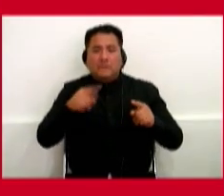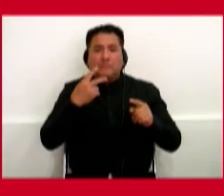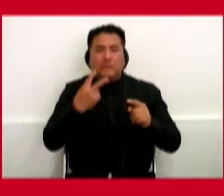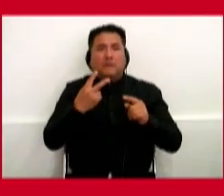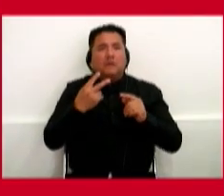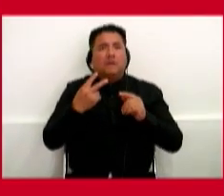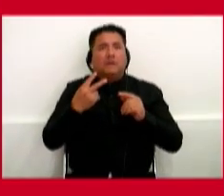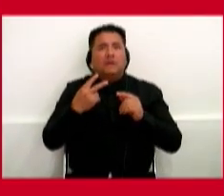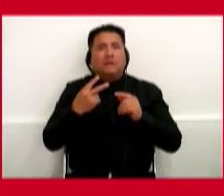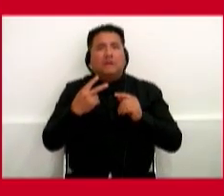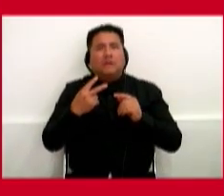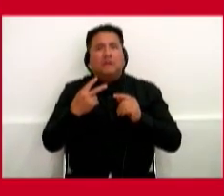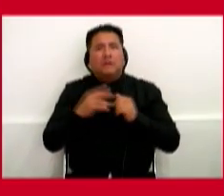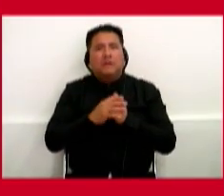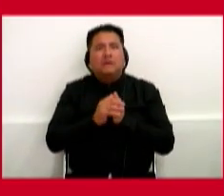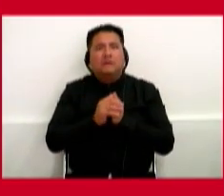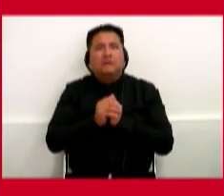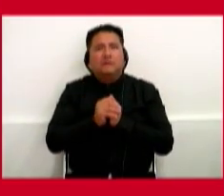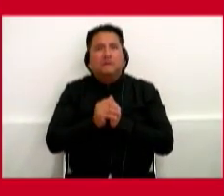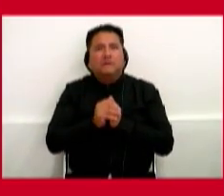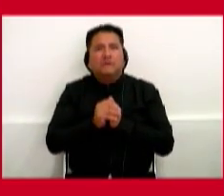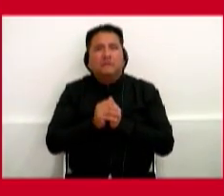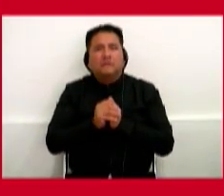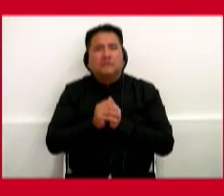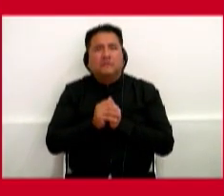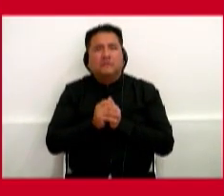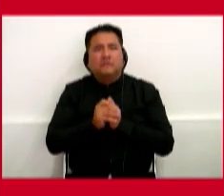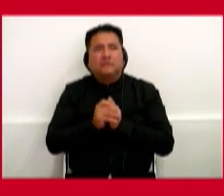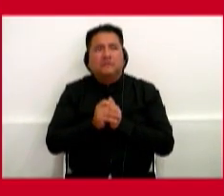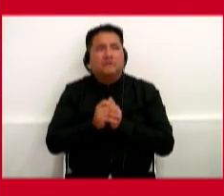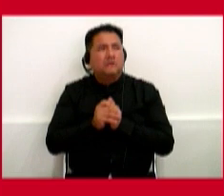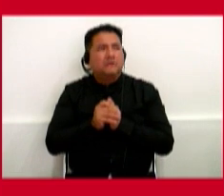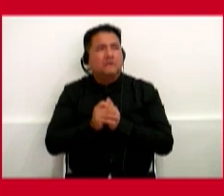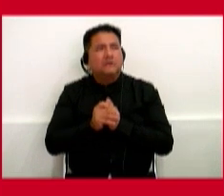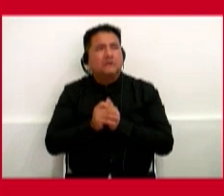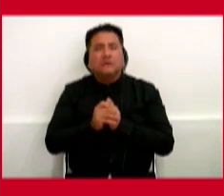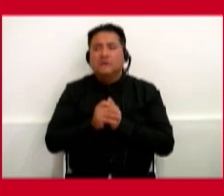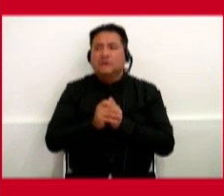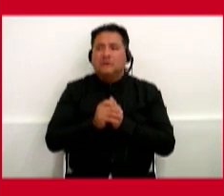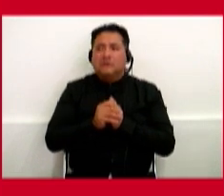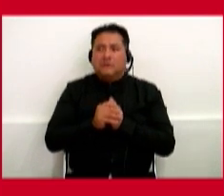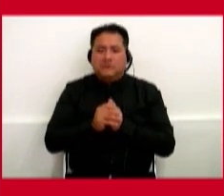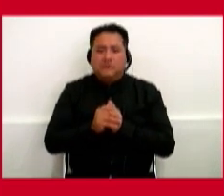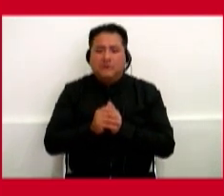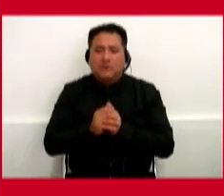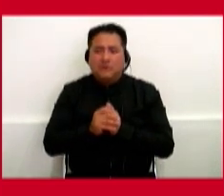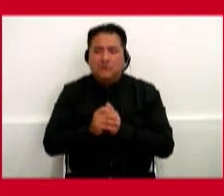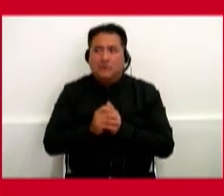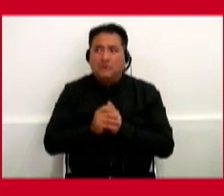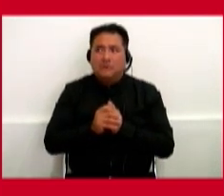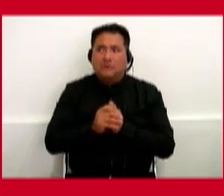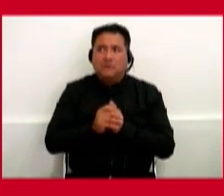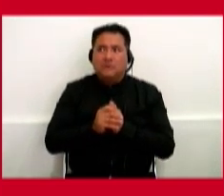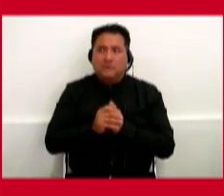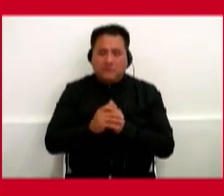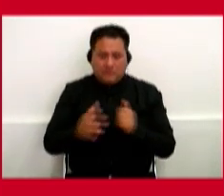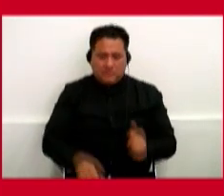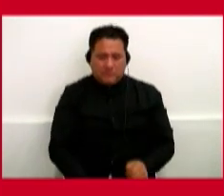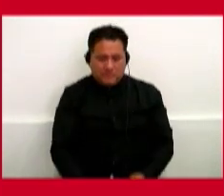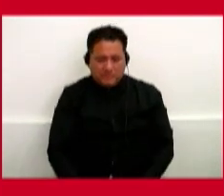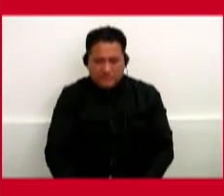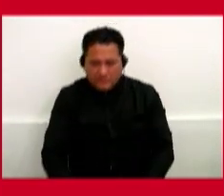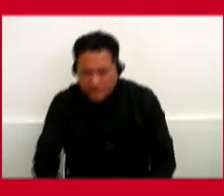entonces fuimos con ese arranque. Condestable apostó por este proyecto